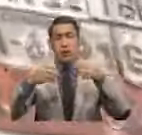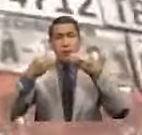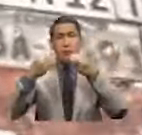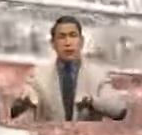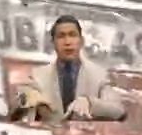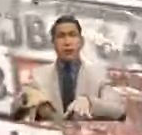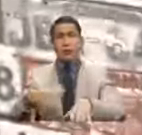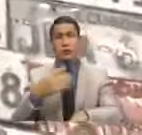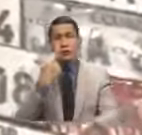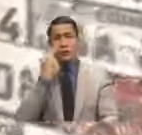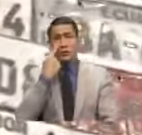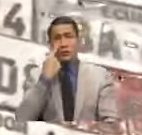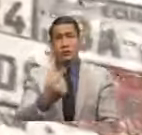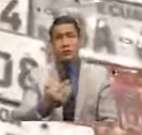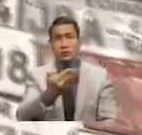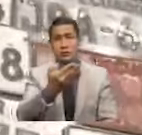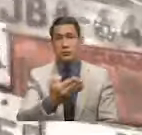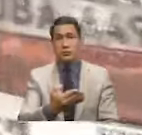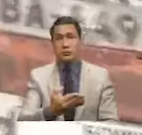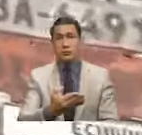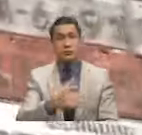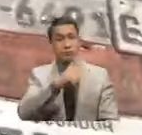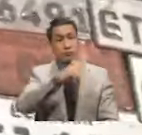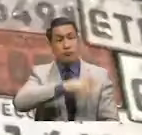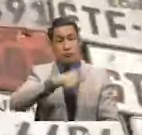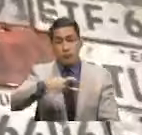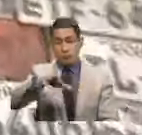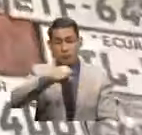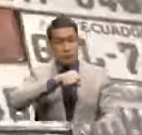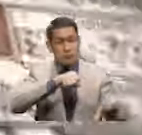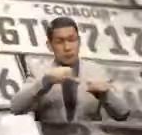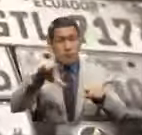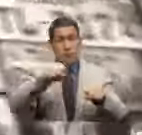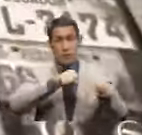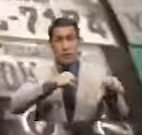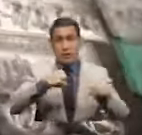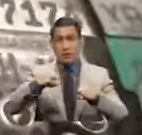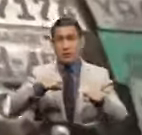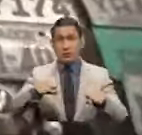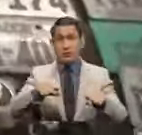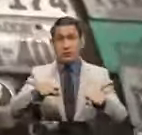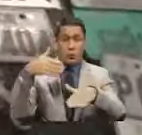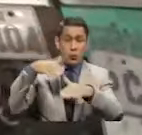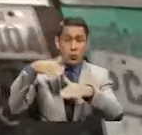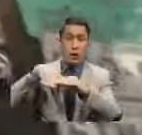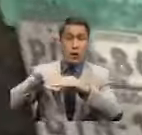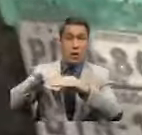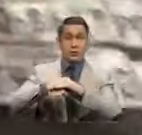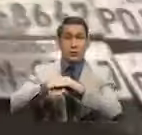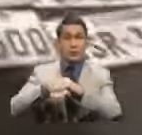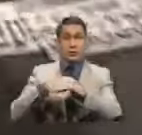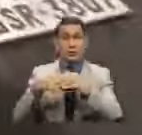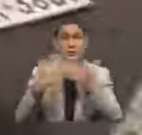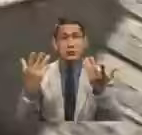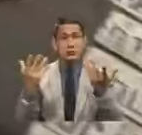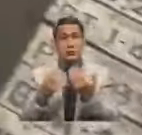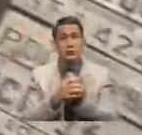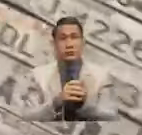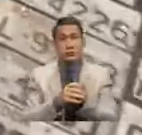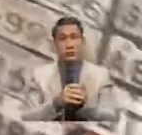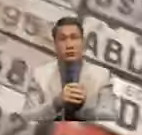los caballeros han cogido las placas para tenerlas ahí hasta que las vengan a reclamarles. La presión del agua, la bota, la gente cree que